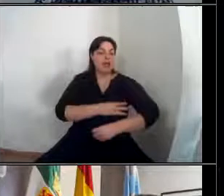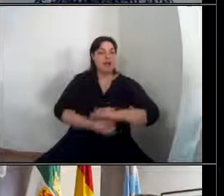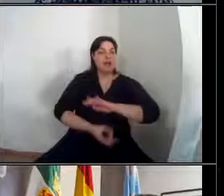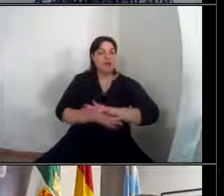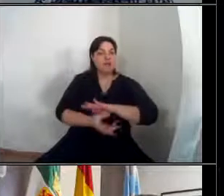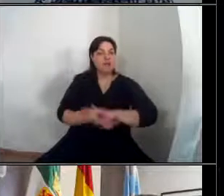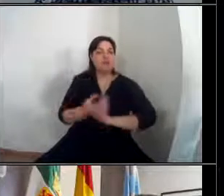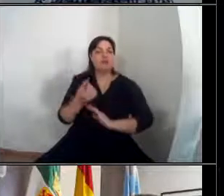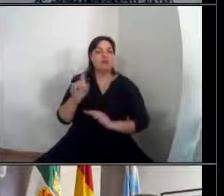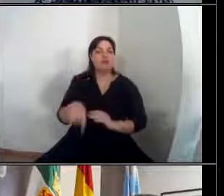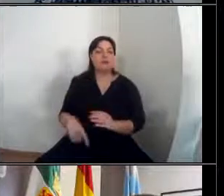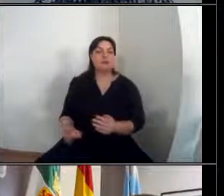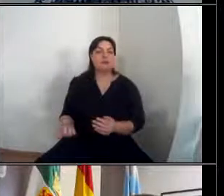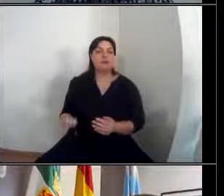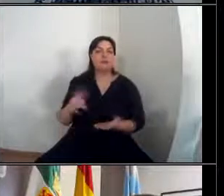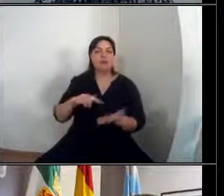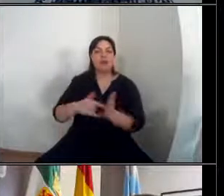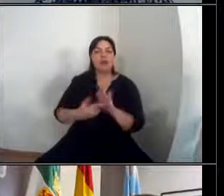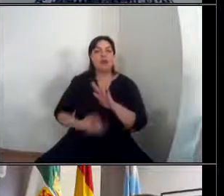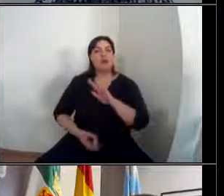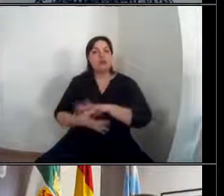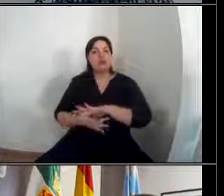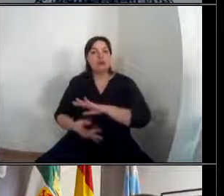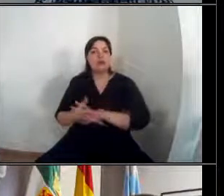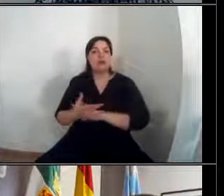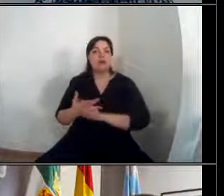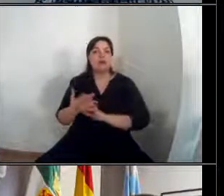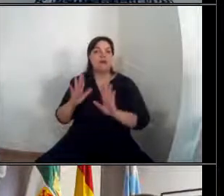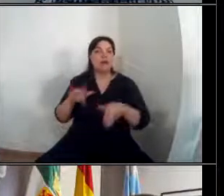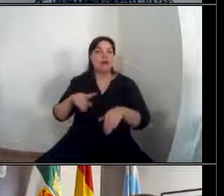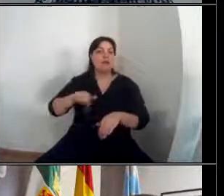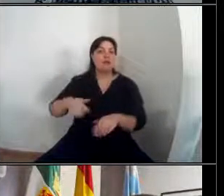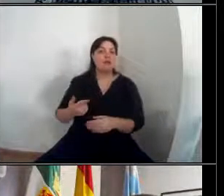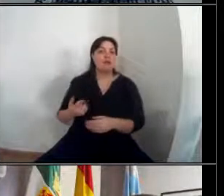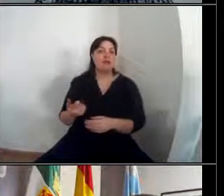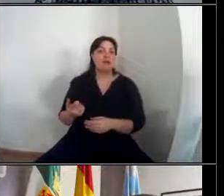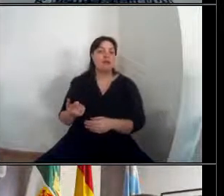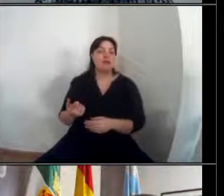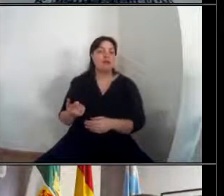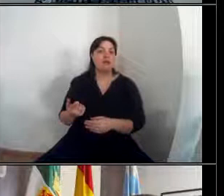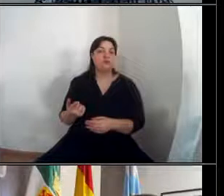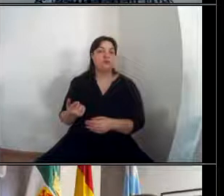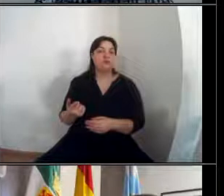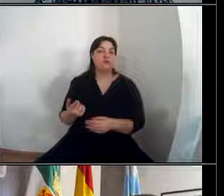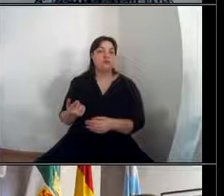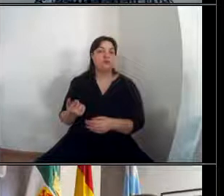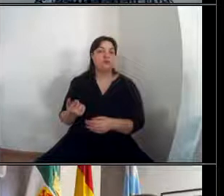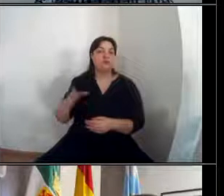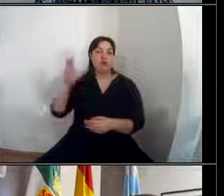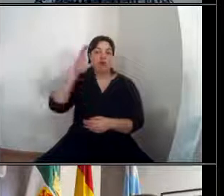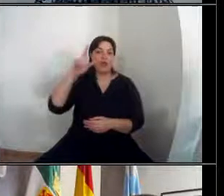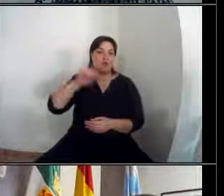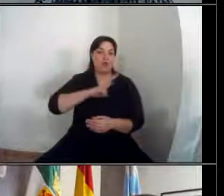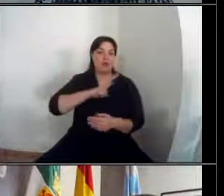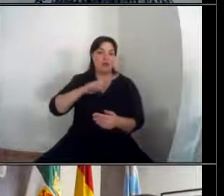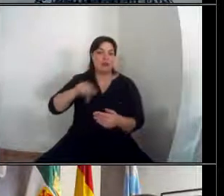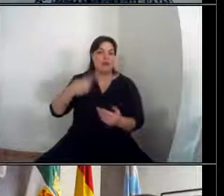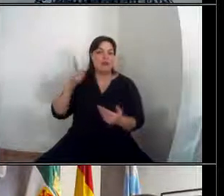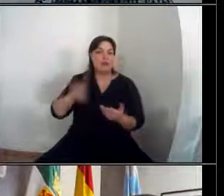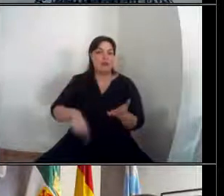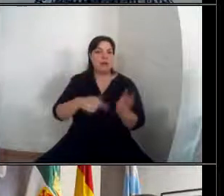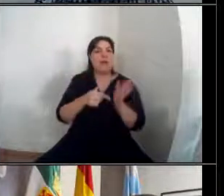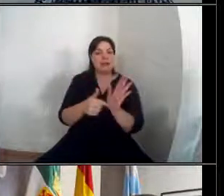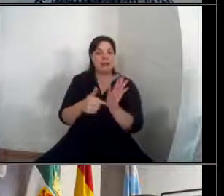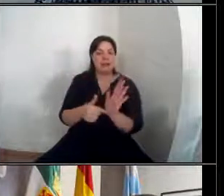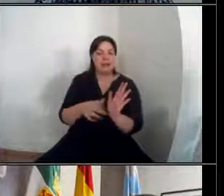genere lo que son proyectos a los que nos podamos presentar, a los que nos escuchen. Como decía Miguel,